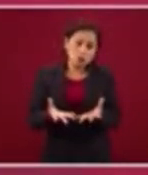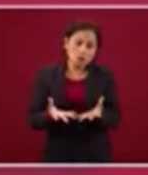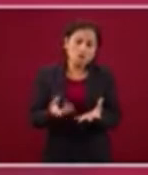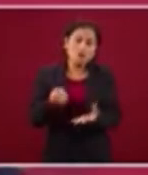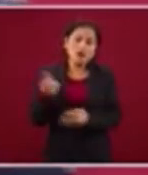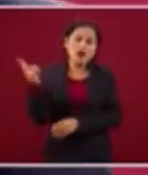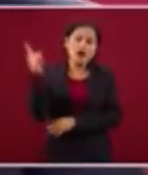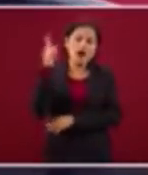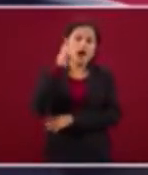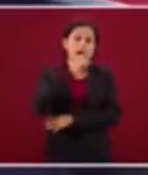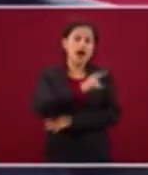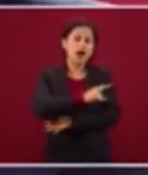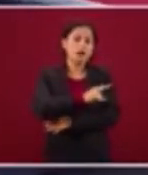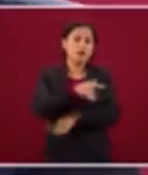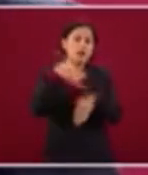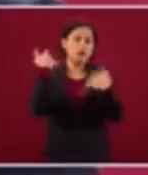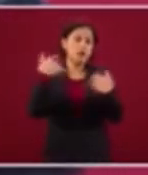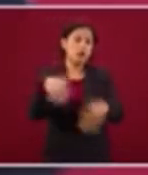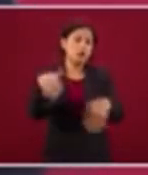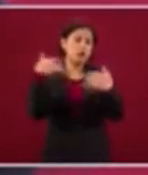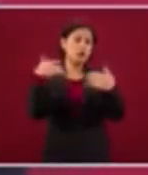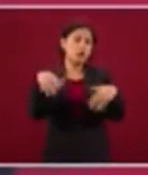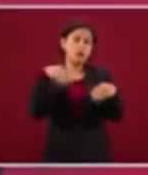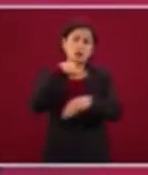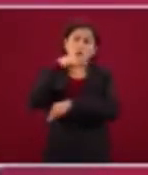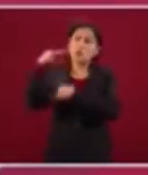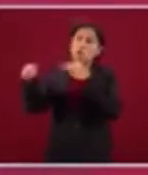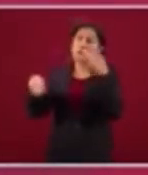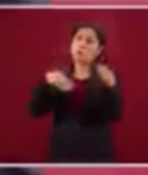ese entonces en el mundo, que no lo tenía